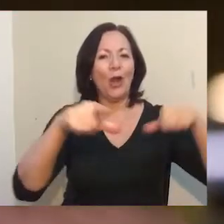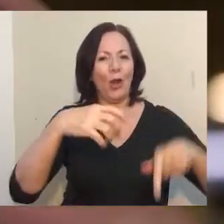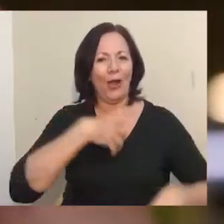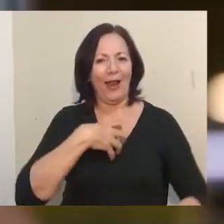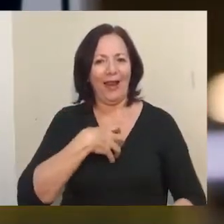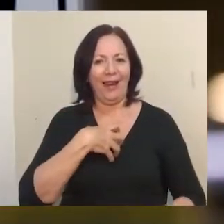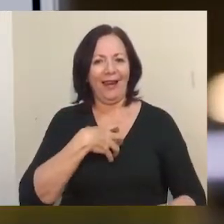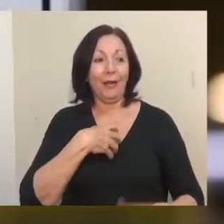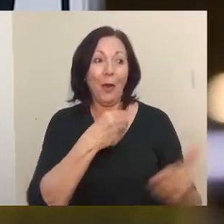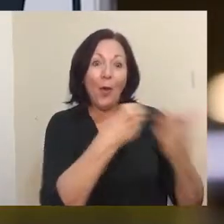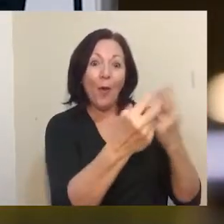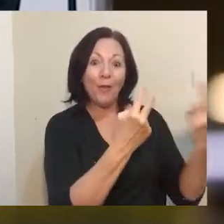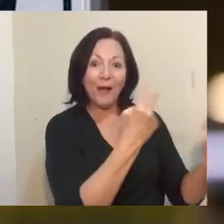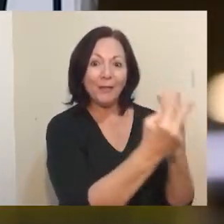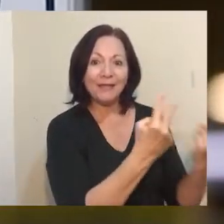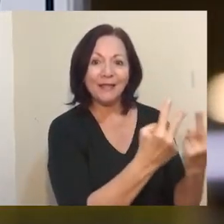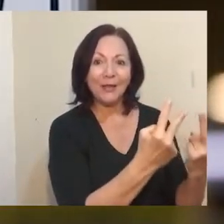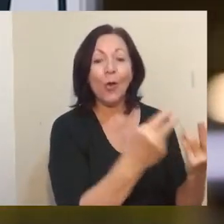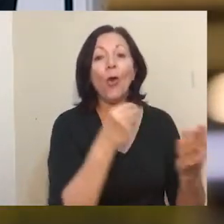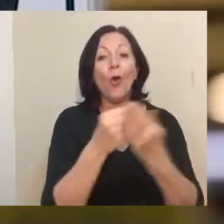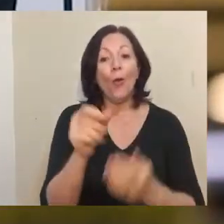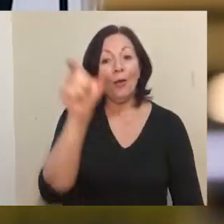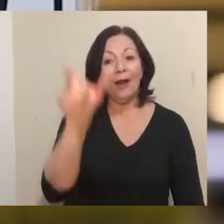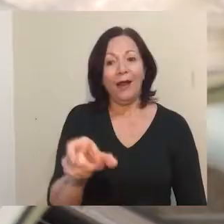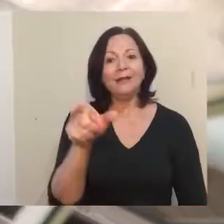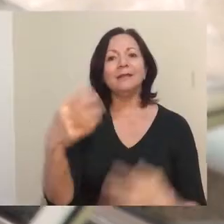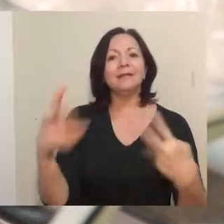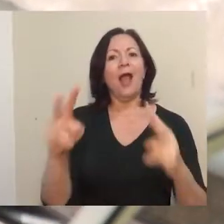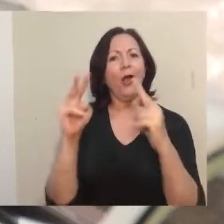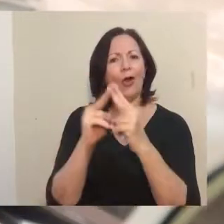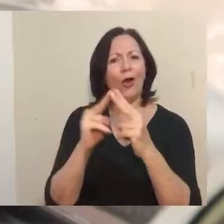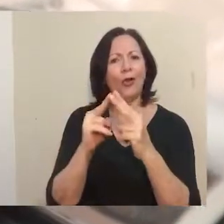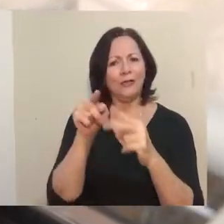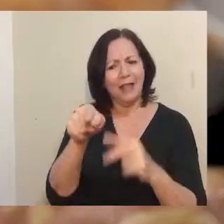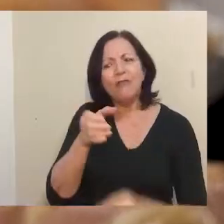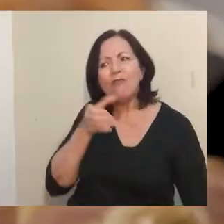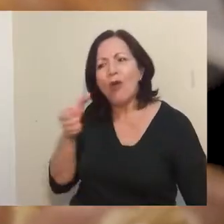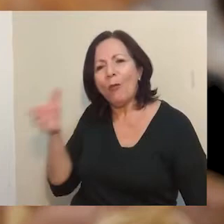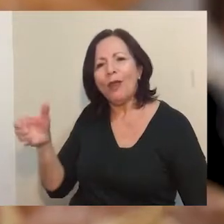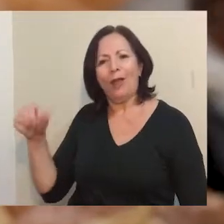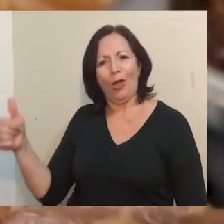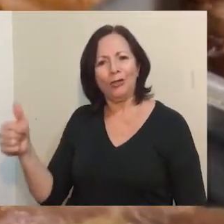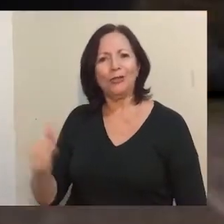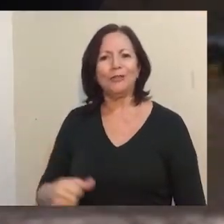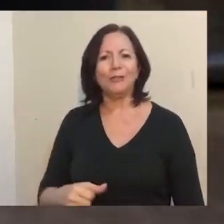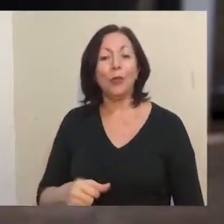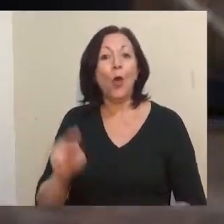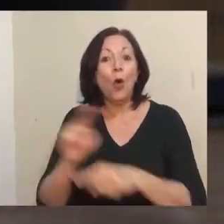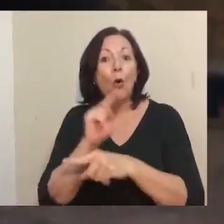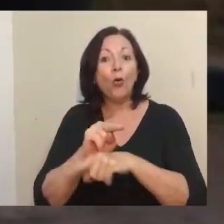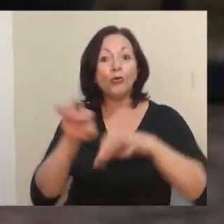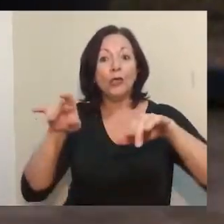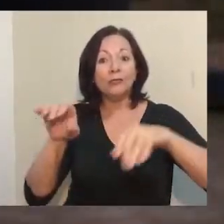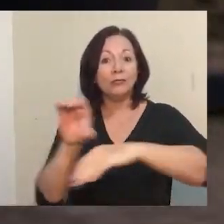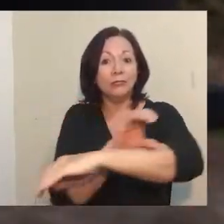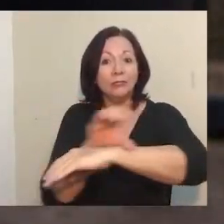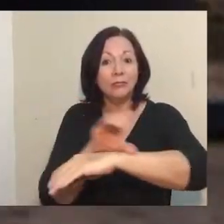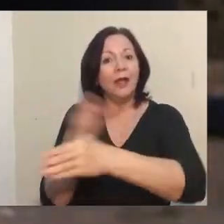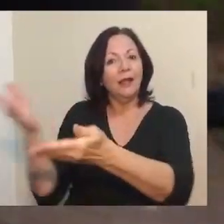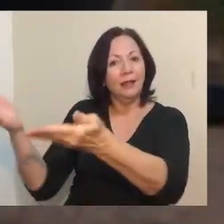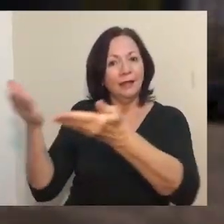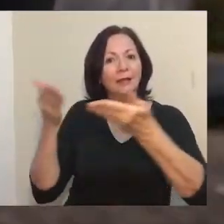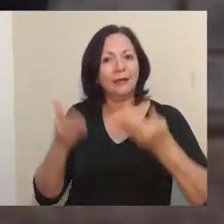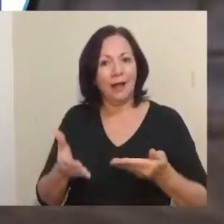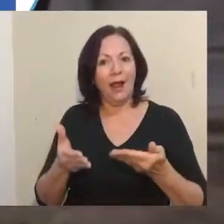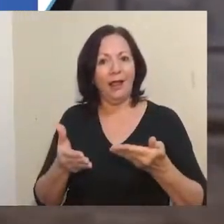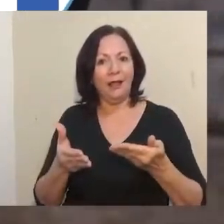local. Cómprale a tus vecinos, cómprale a ese que reconoces y recomendalo. Usa medios a disposición para